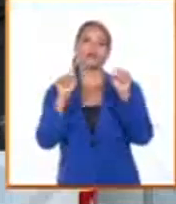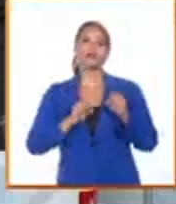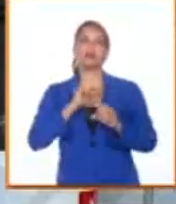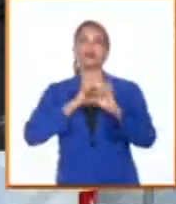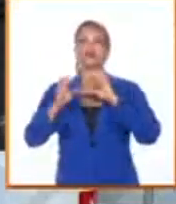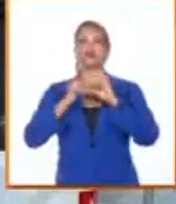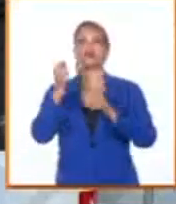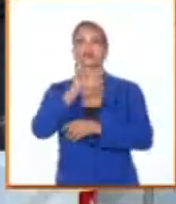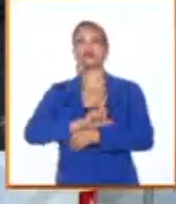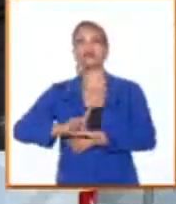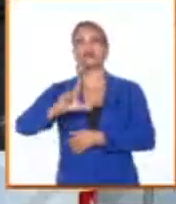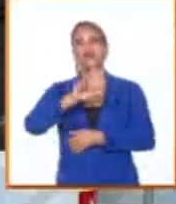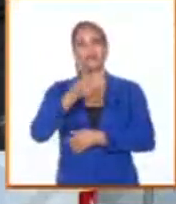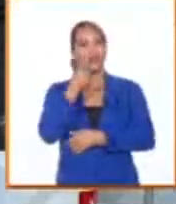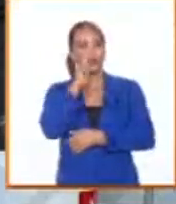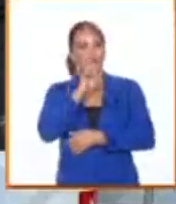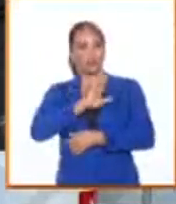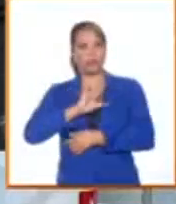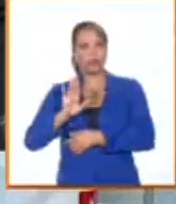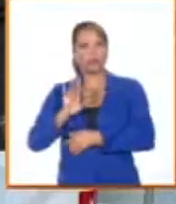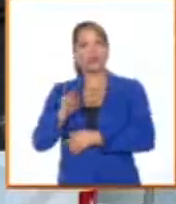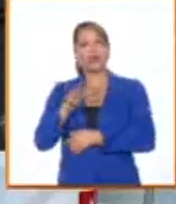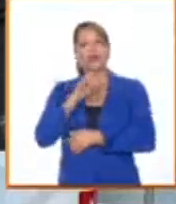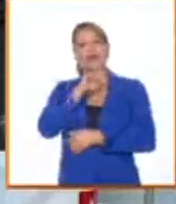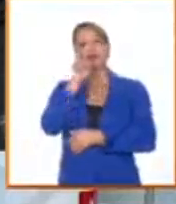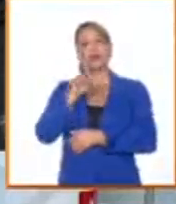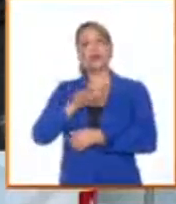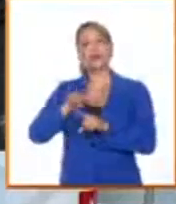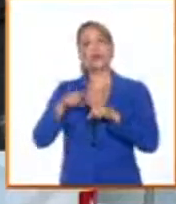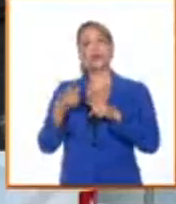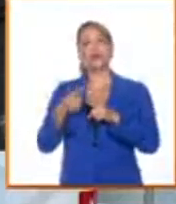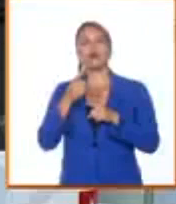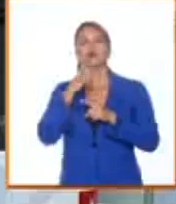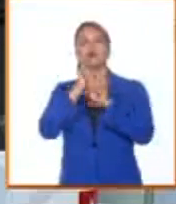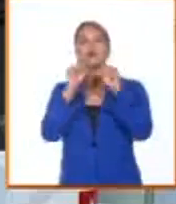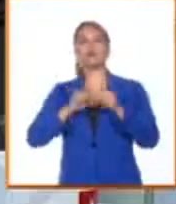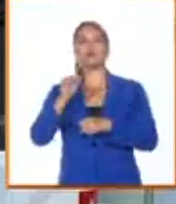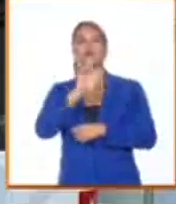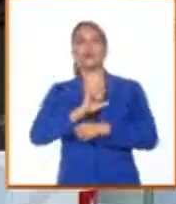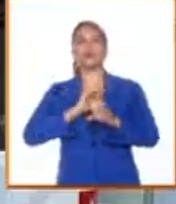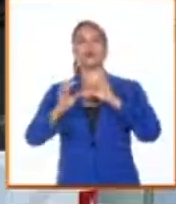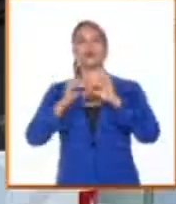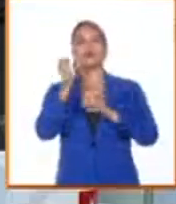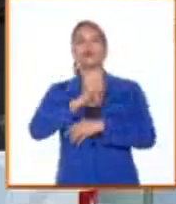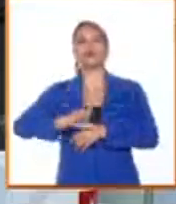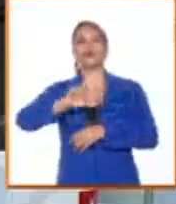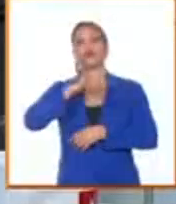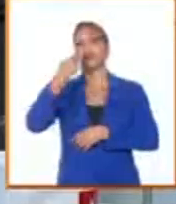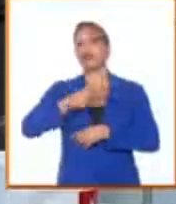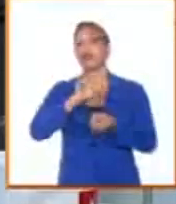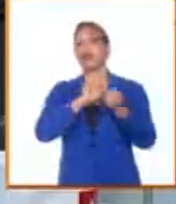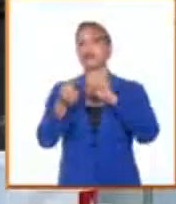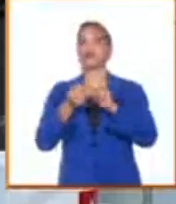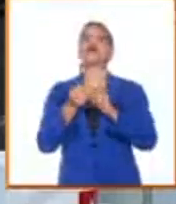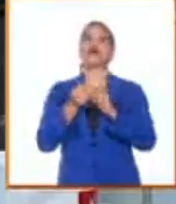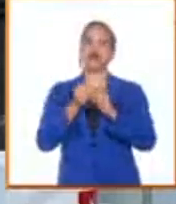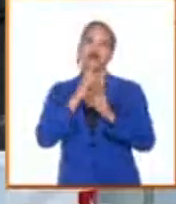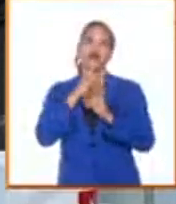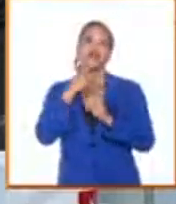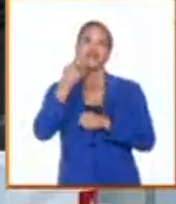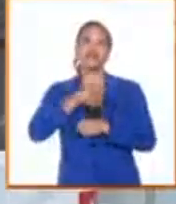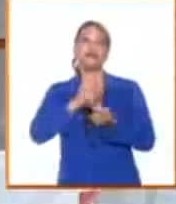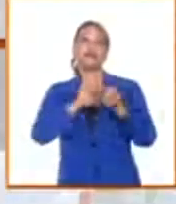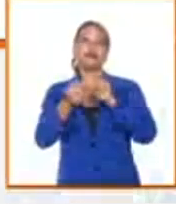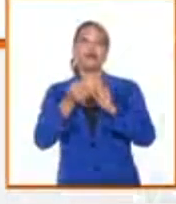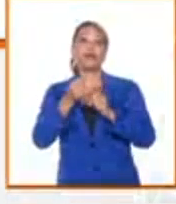comunicación social, y con eso voy a terminar, ¿por qué un sistema de comunicación social tiene que regularse? Porque si no se regula, no es